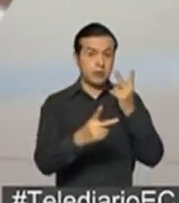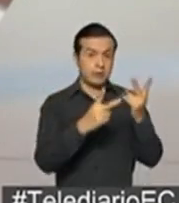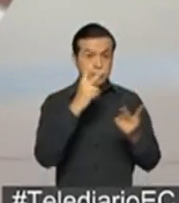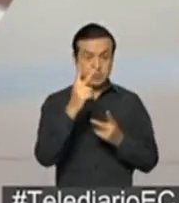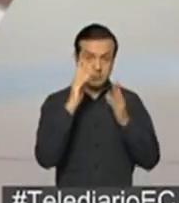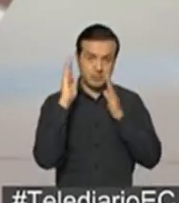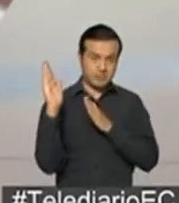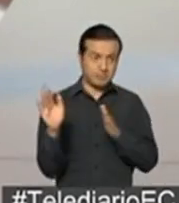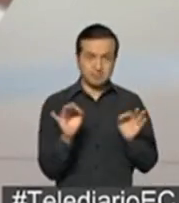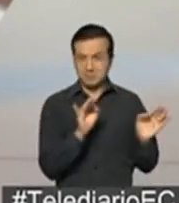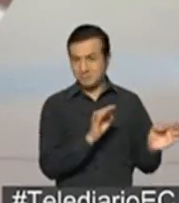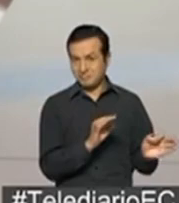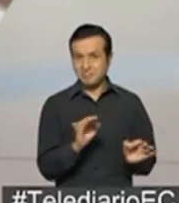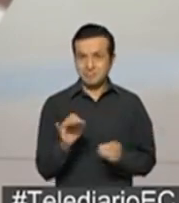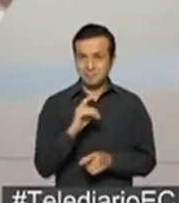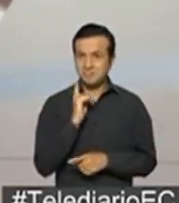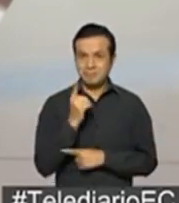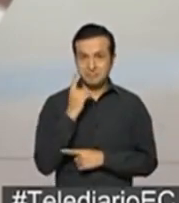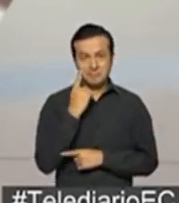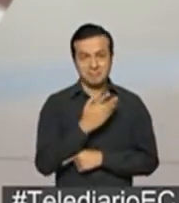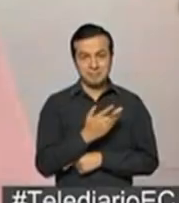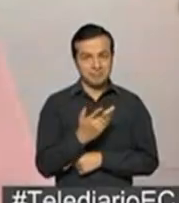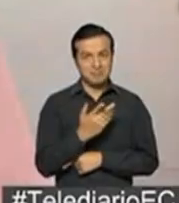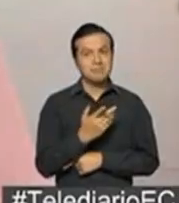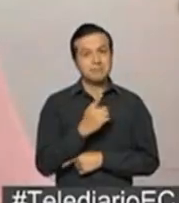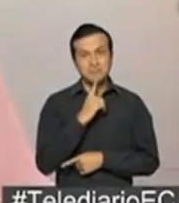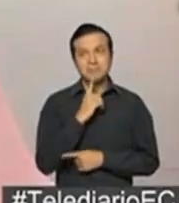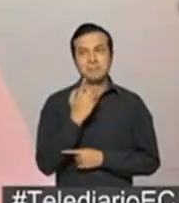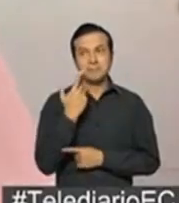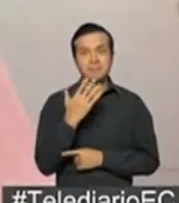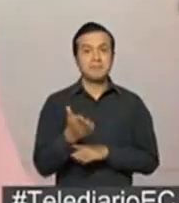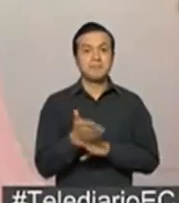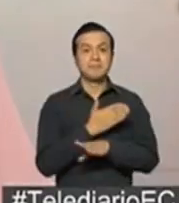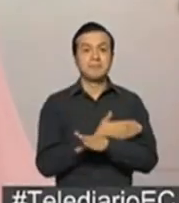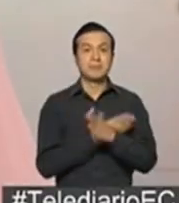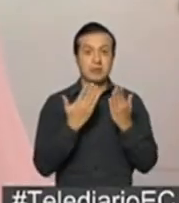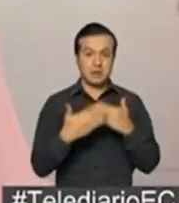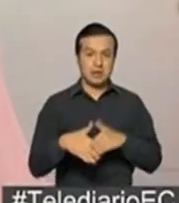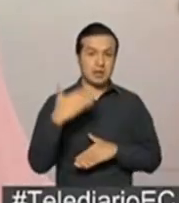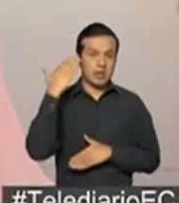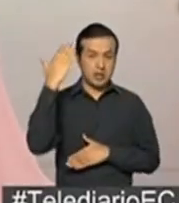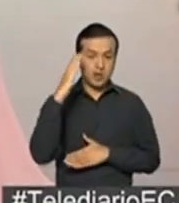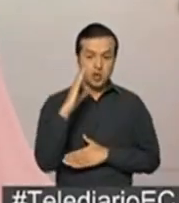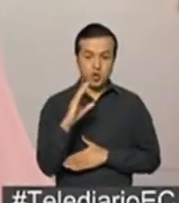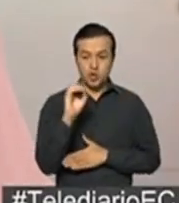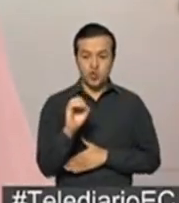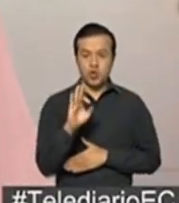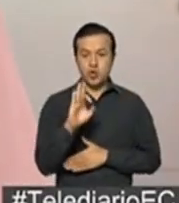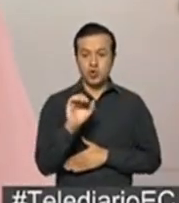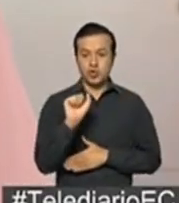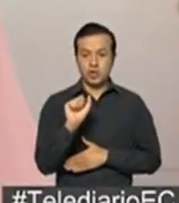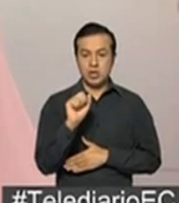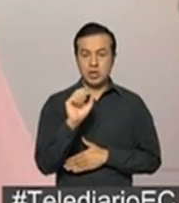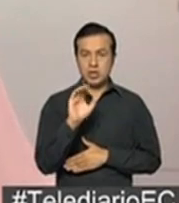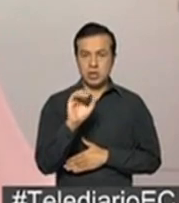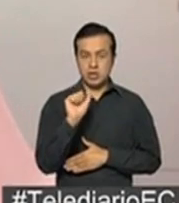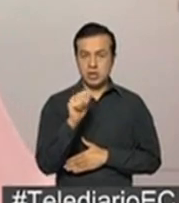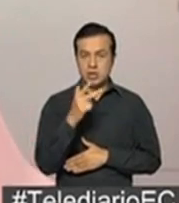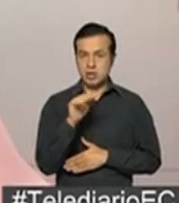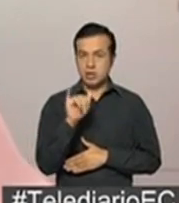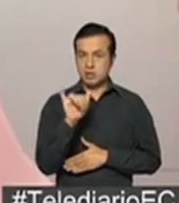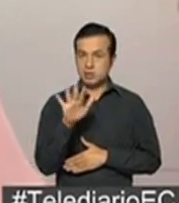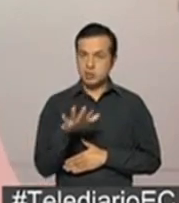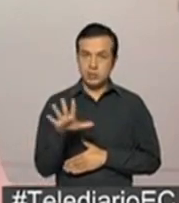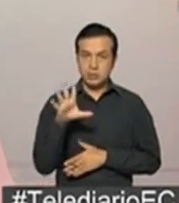puedan atender como ellos están preparados para hacerlo. Precisamente hace unos días teníamos al alcalde de Cotacachi acá con nosotros, uno de los pueblos